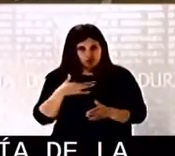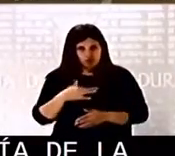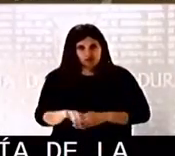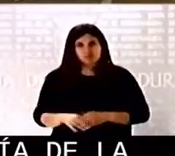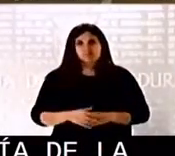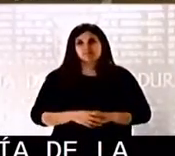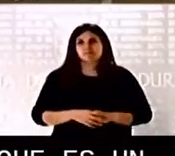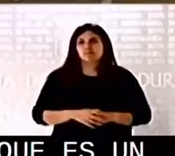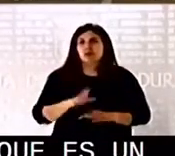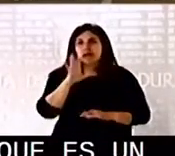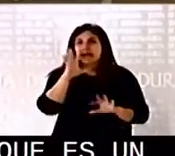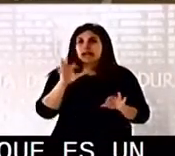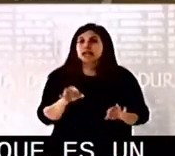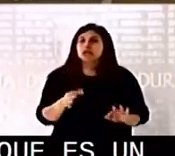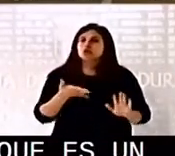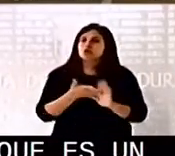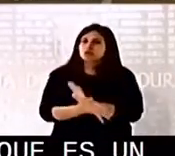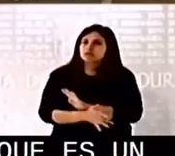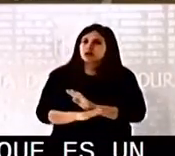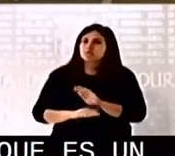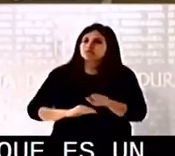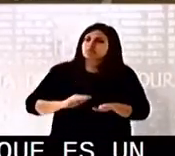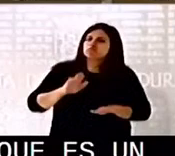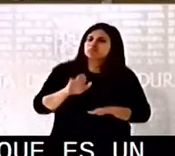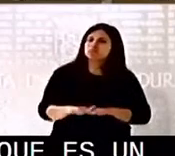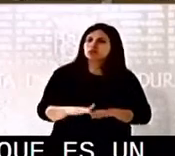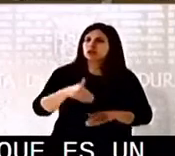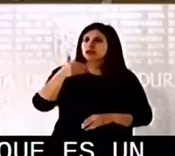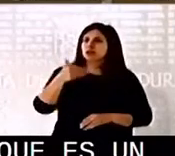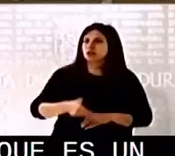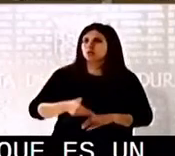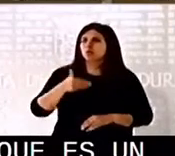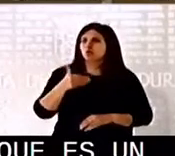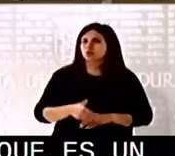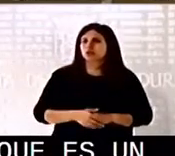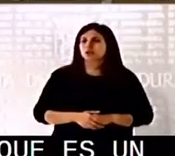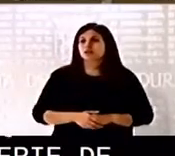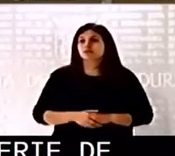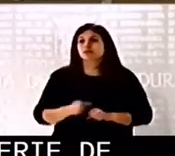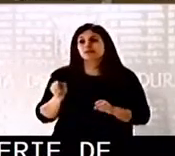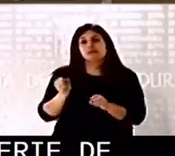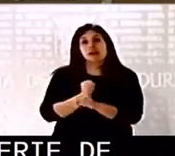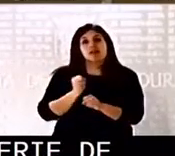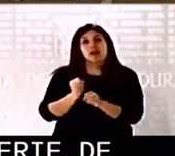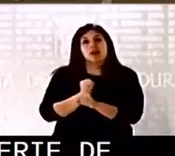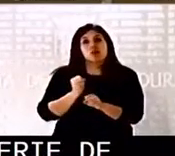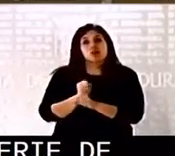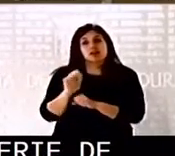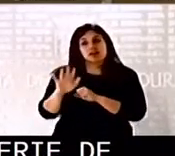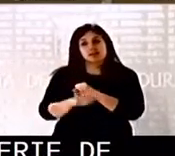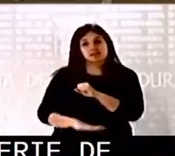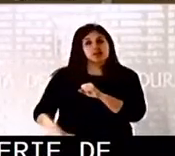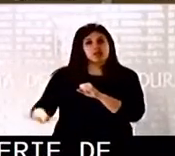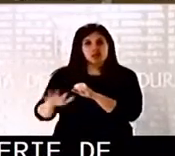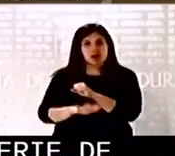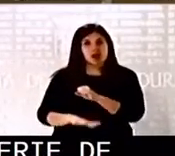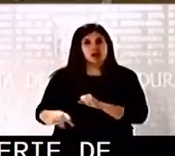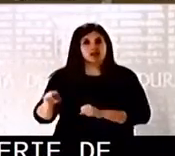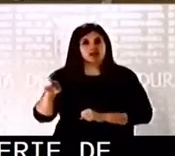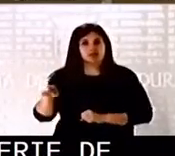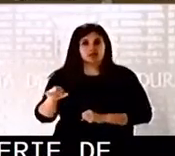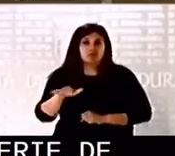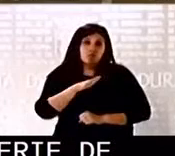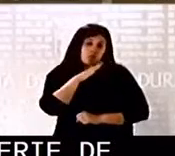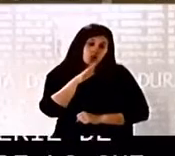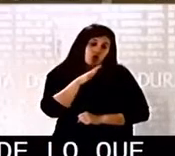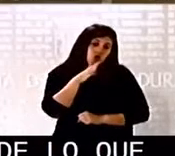un paso muy importante que respeta a una serie de trabajadores esenciales que, con motivo de lo que